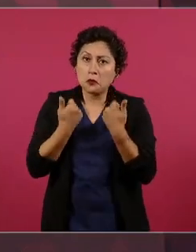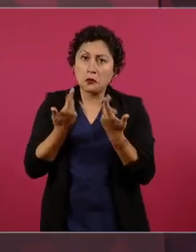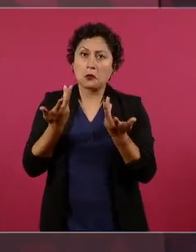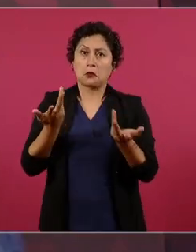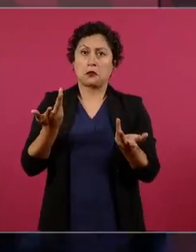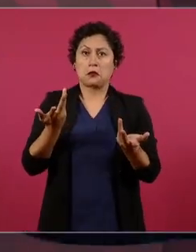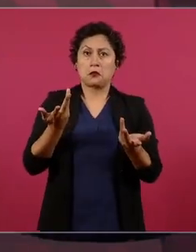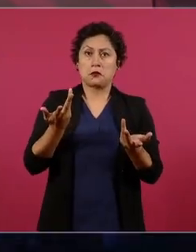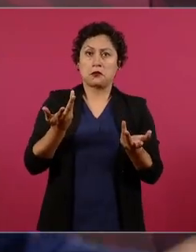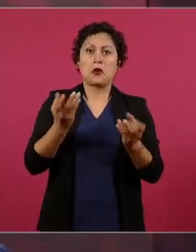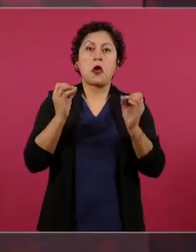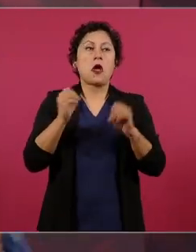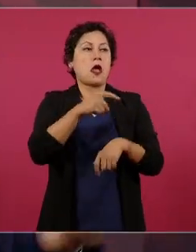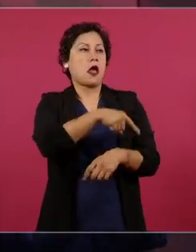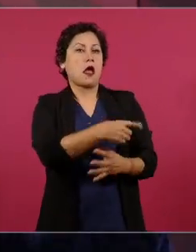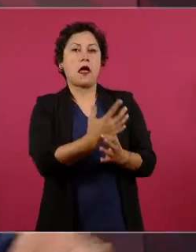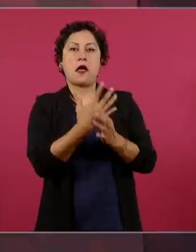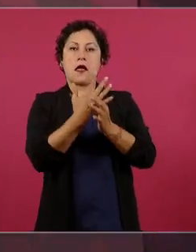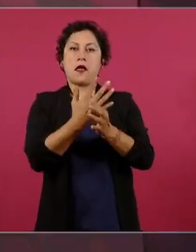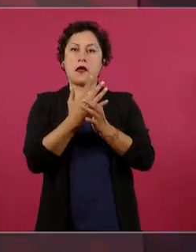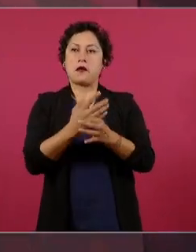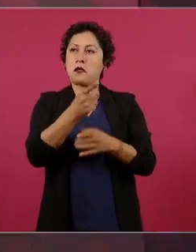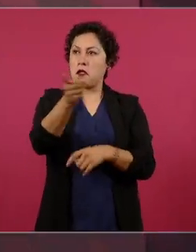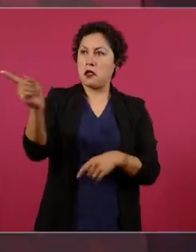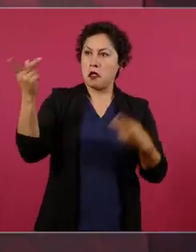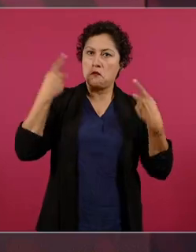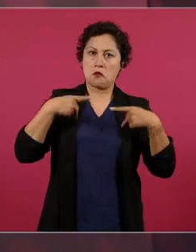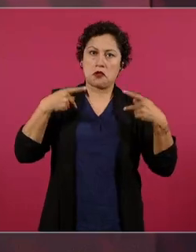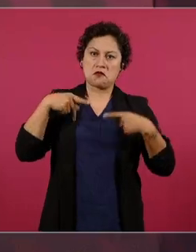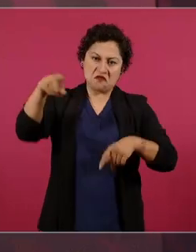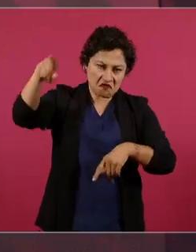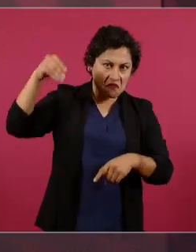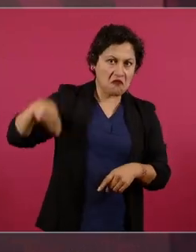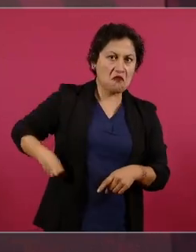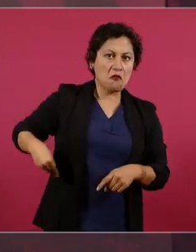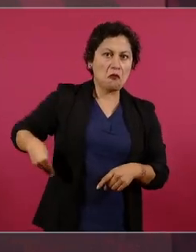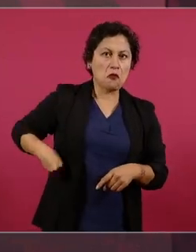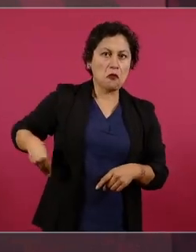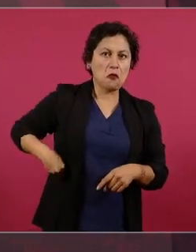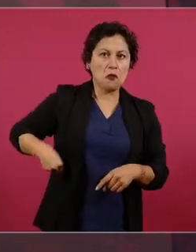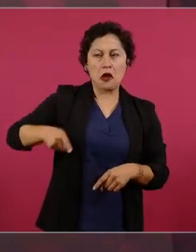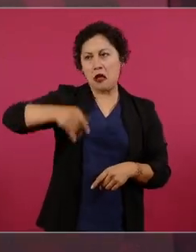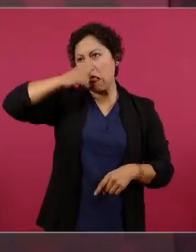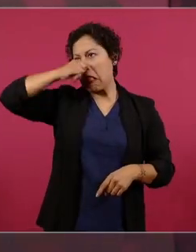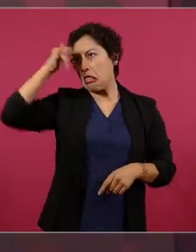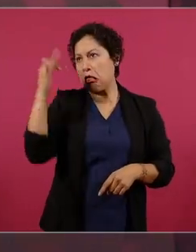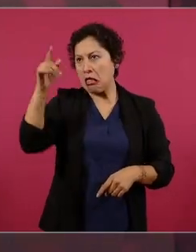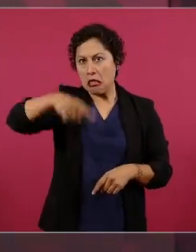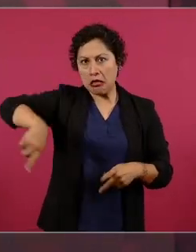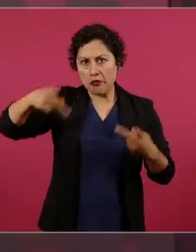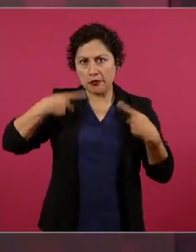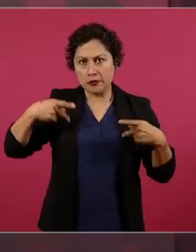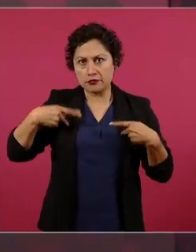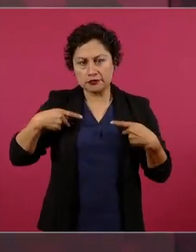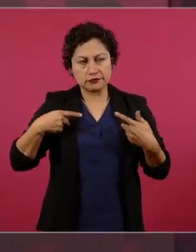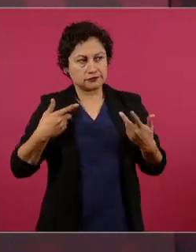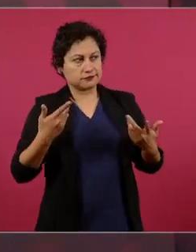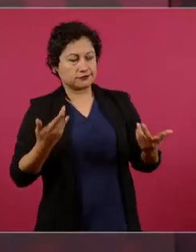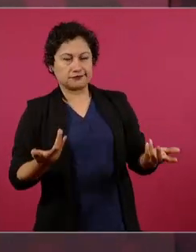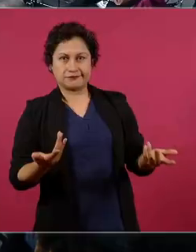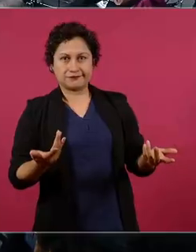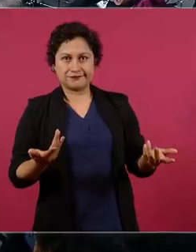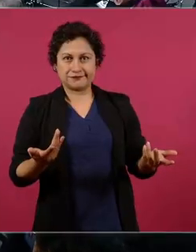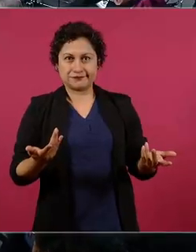o echándole la culpa a la gente, hasta insultando al pueblo,